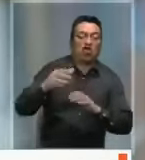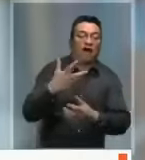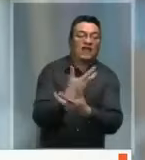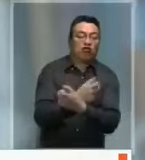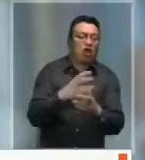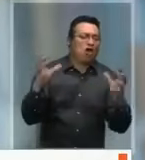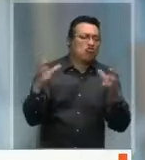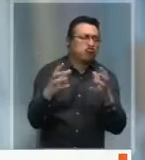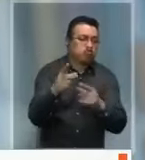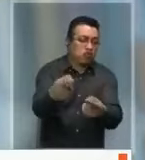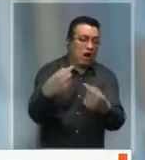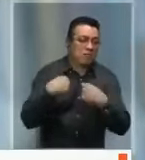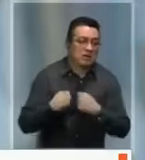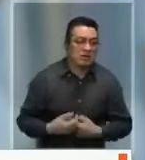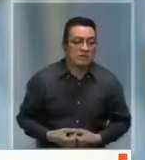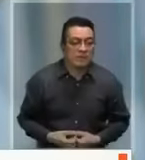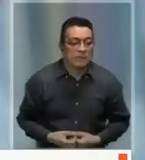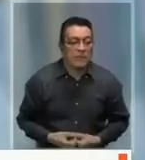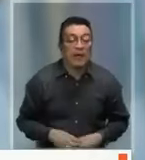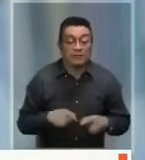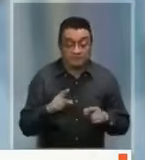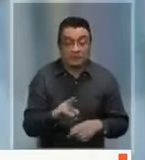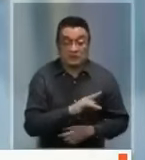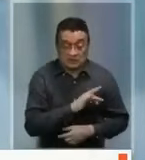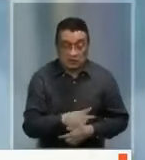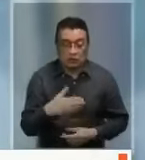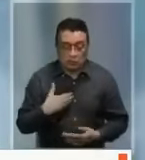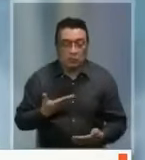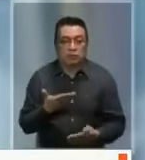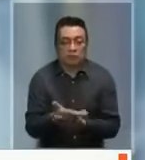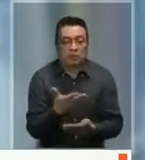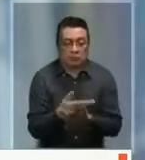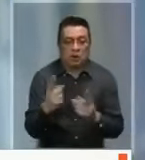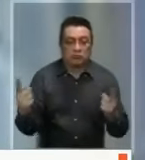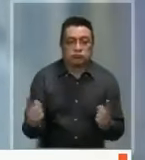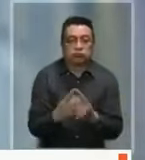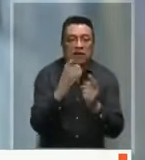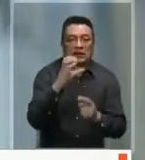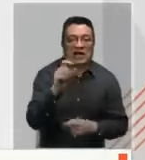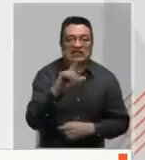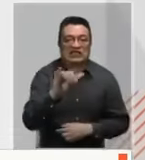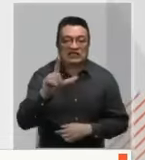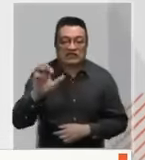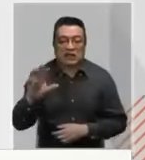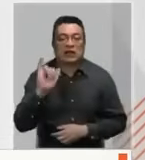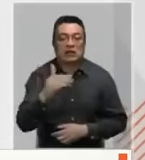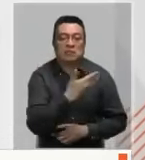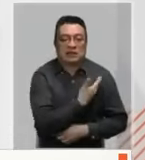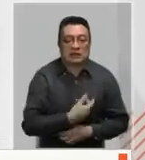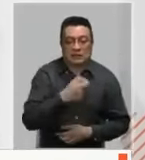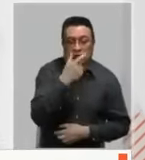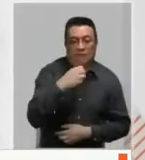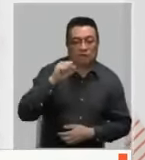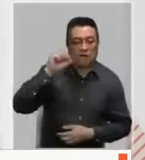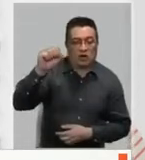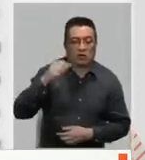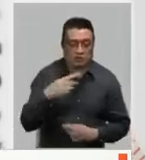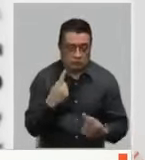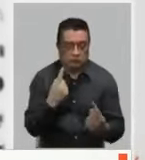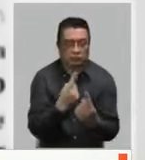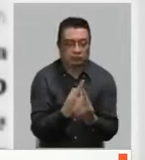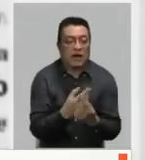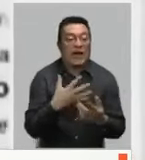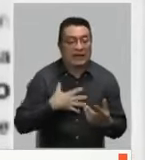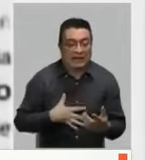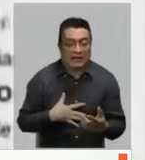brutal. En Chile ya se ingresaron solicitudes formales de audiencia con el canciller y el presidente Gabriel Boric. En paralelo se tomó contacto